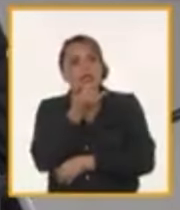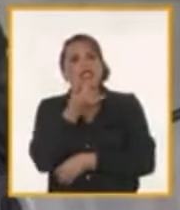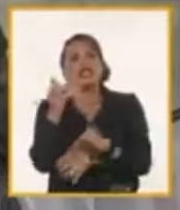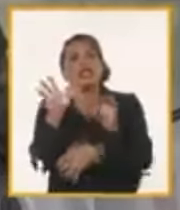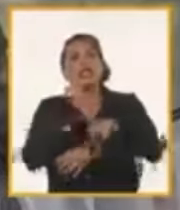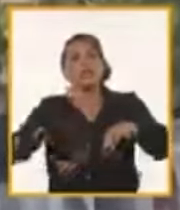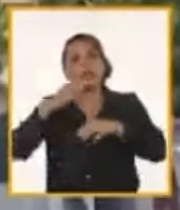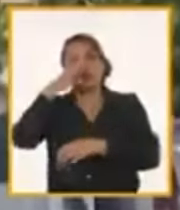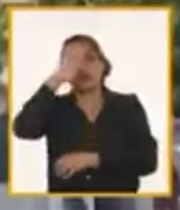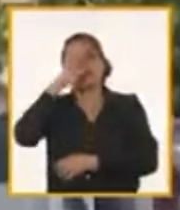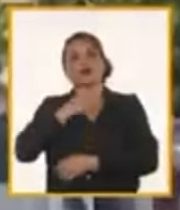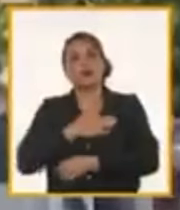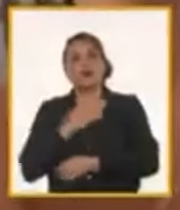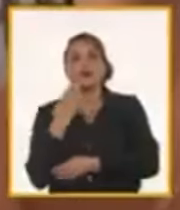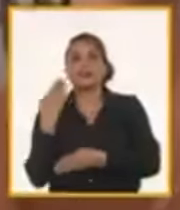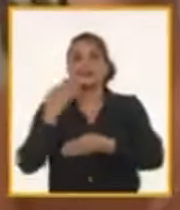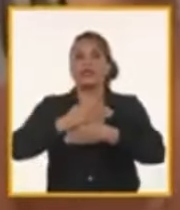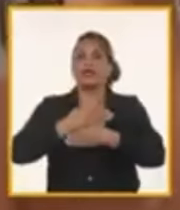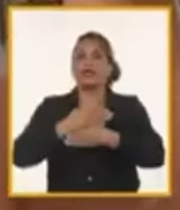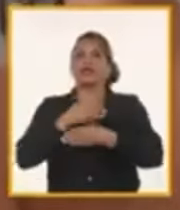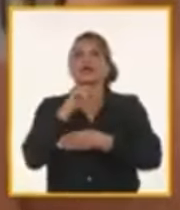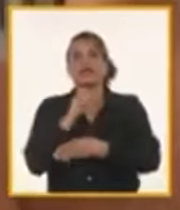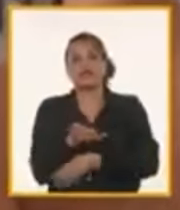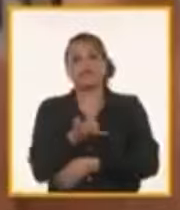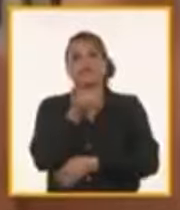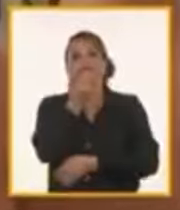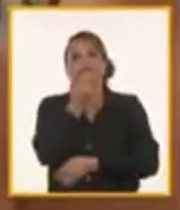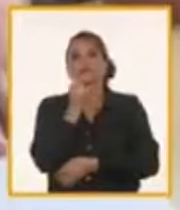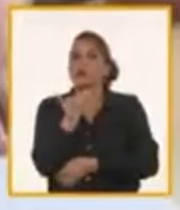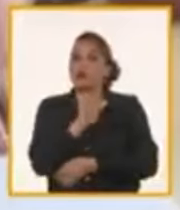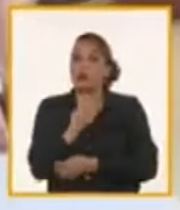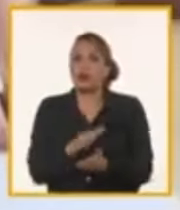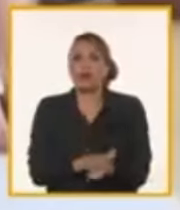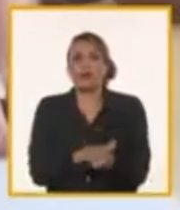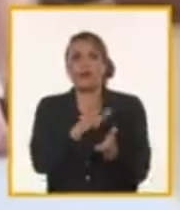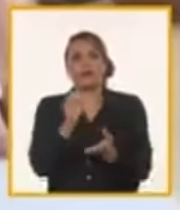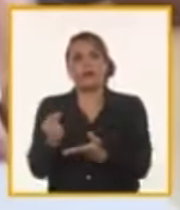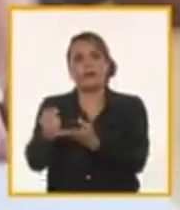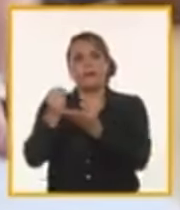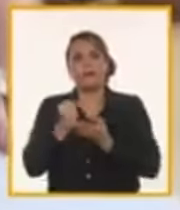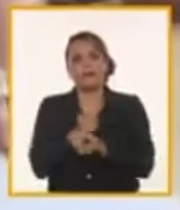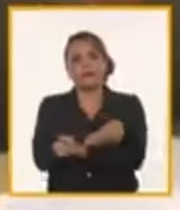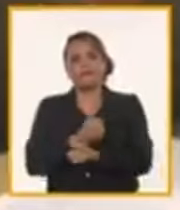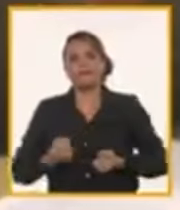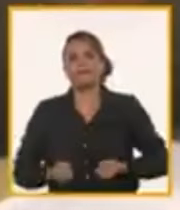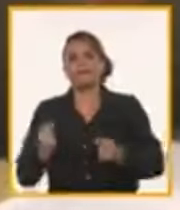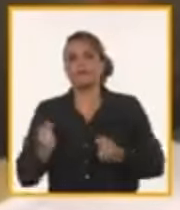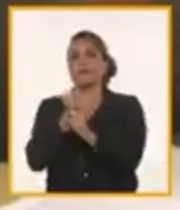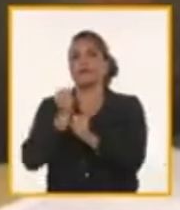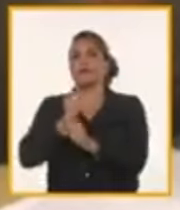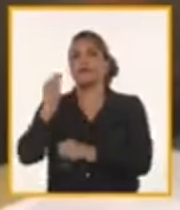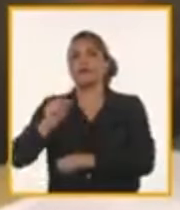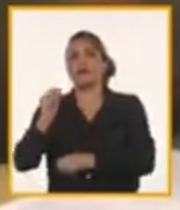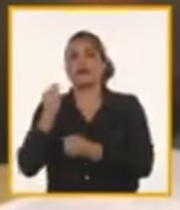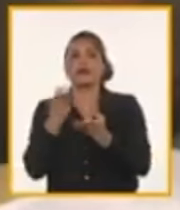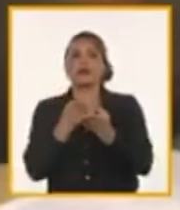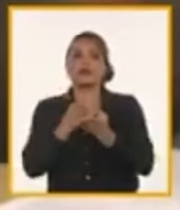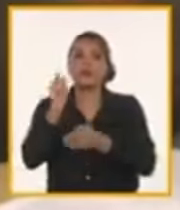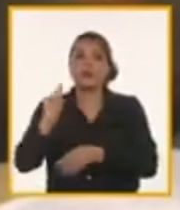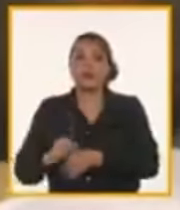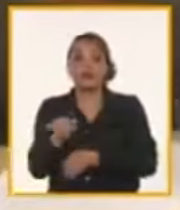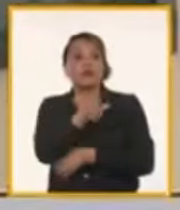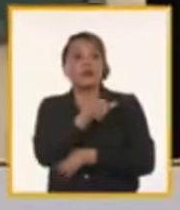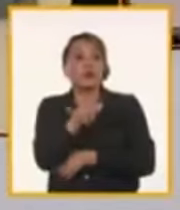país impone lo cual ha requerido el compromiso el aporte el esfuerzo de todos los trabajadores de los estudiantes y en algunos casos